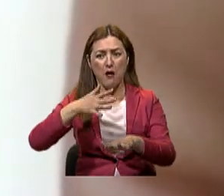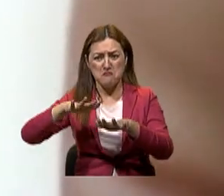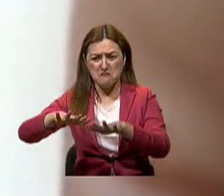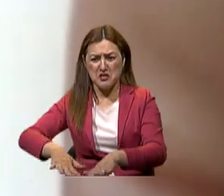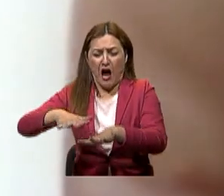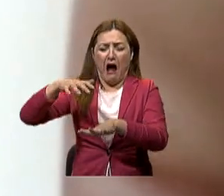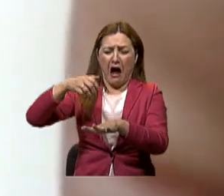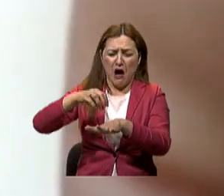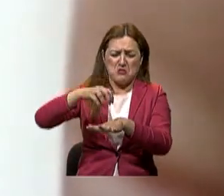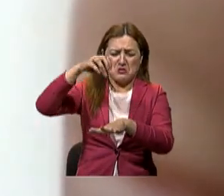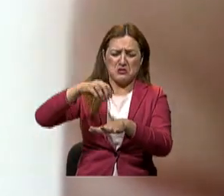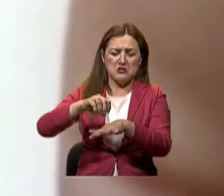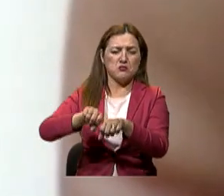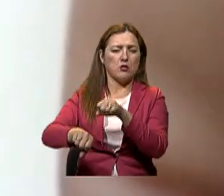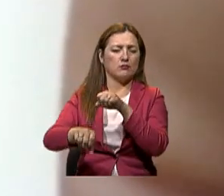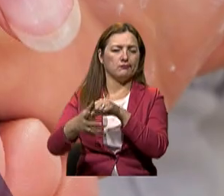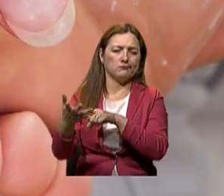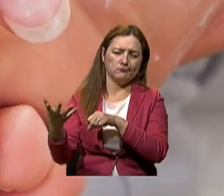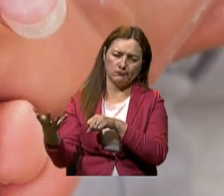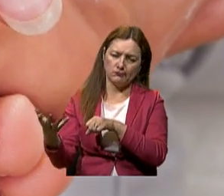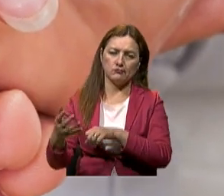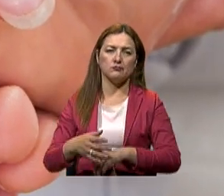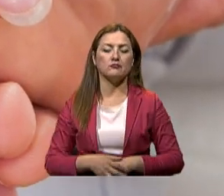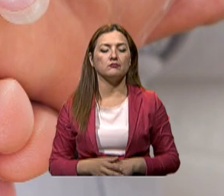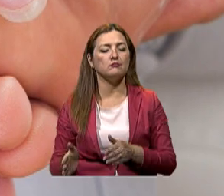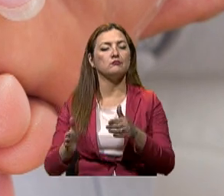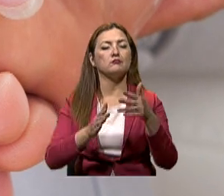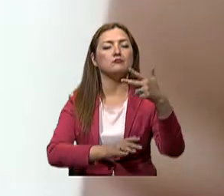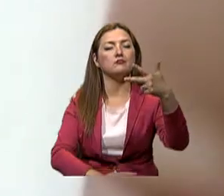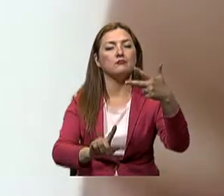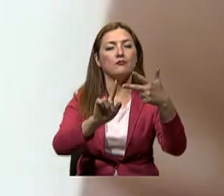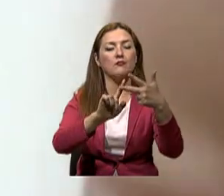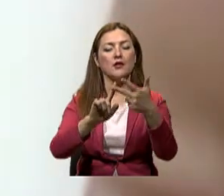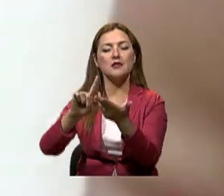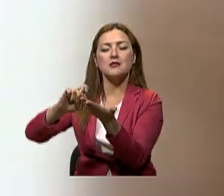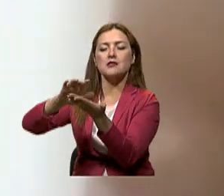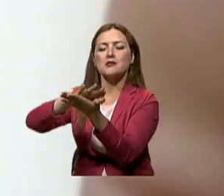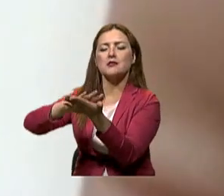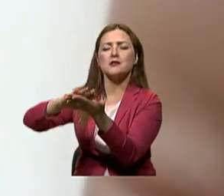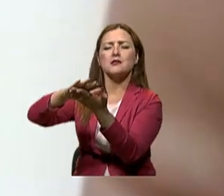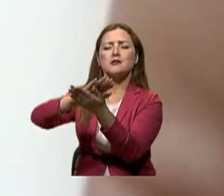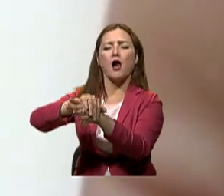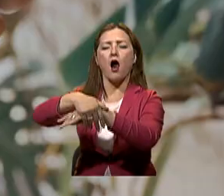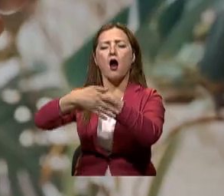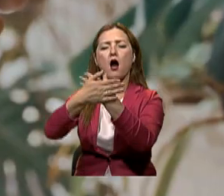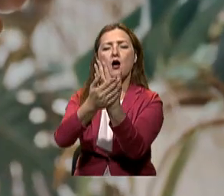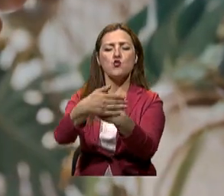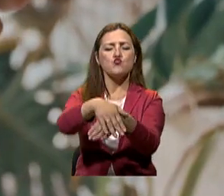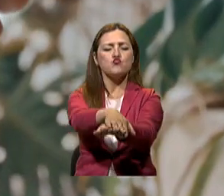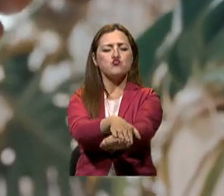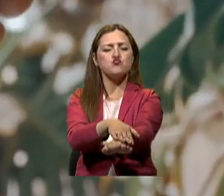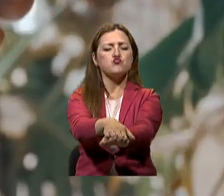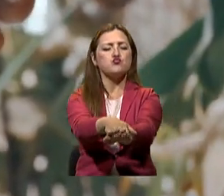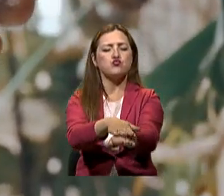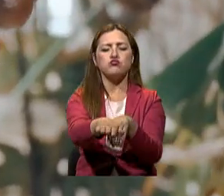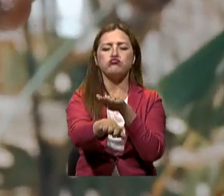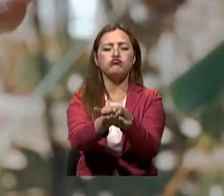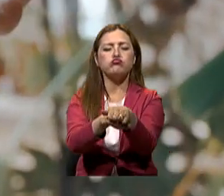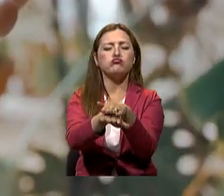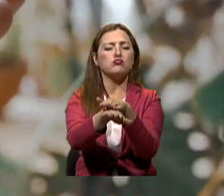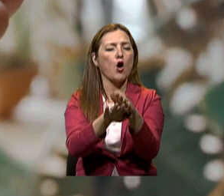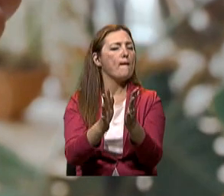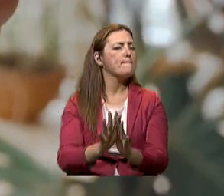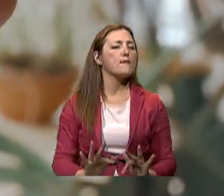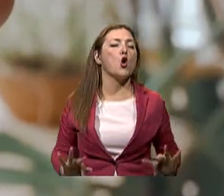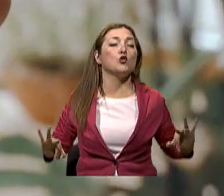un lastimado que puede llevar a una úlcera. Tercero, humectación. Humectarse súper bien los pies es indispensable para un diabético. Yo